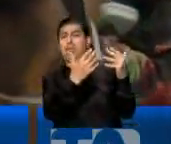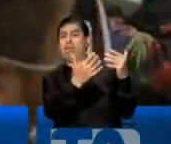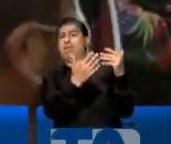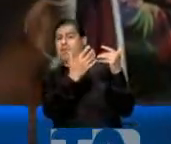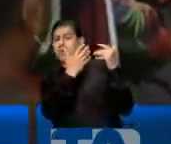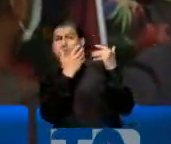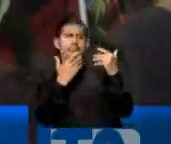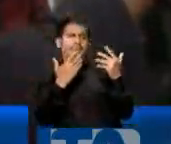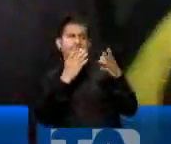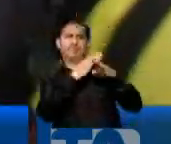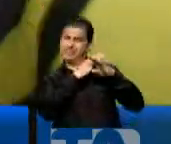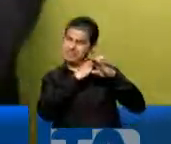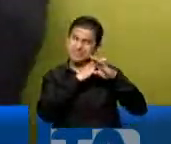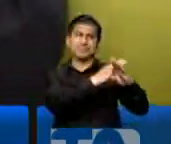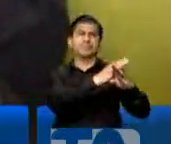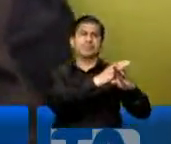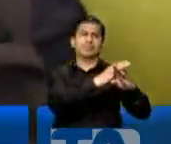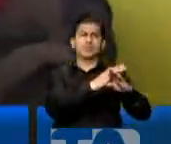instituciones estatales.